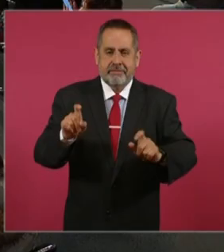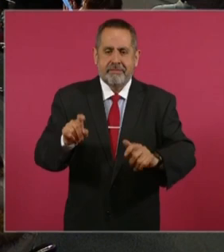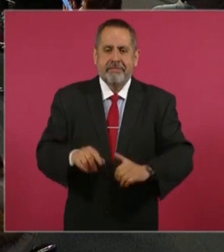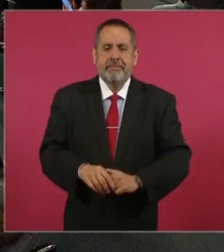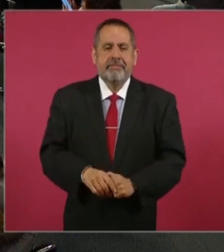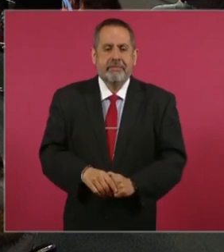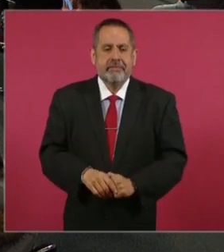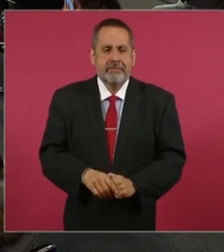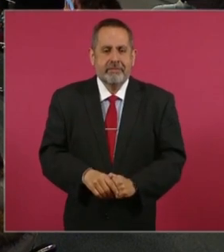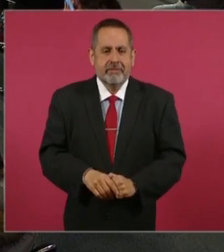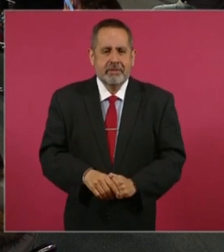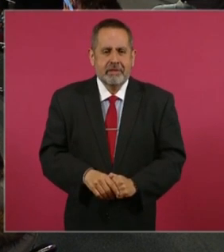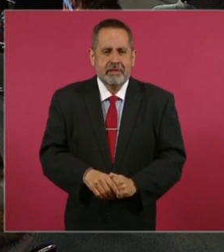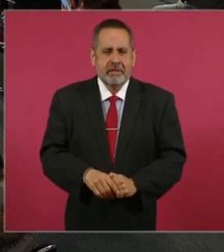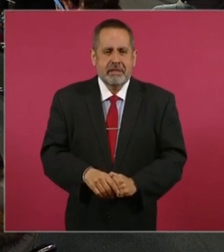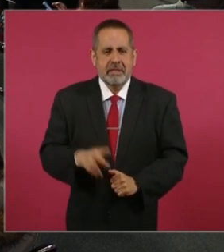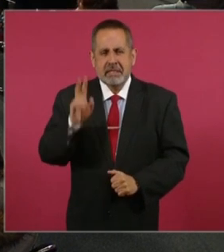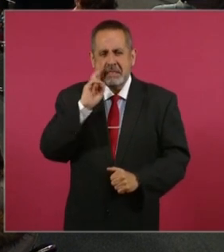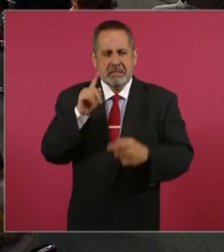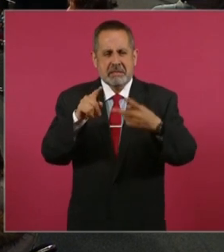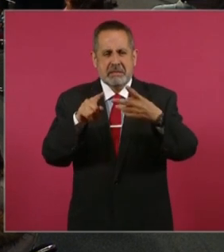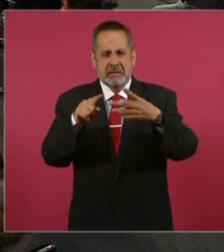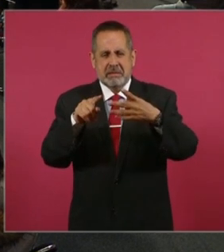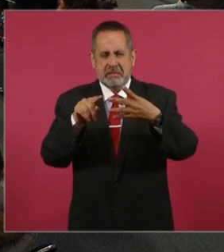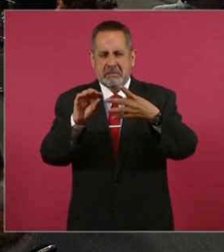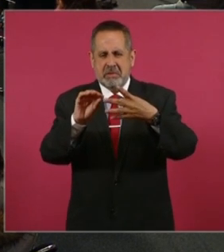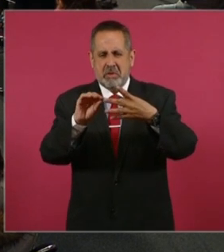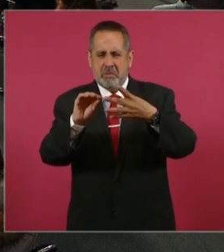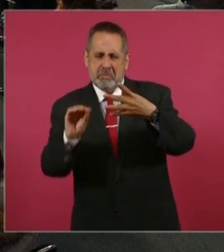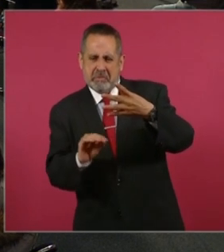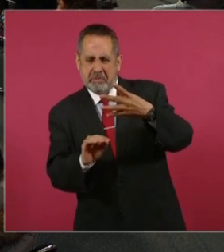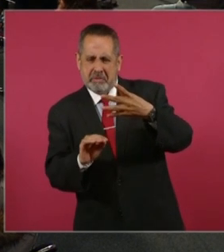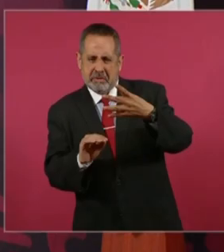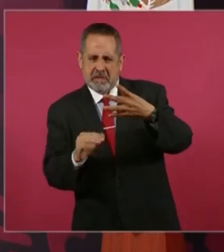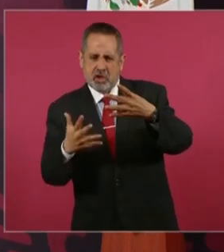vamos a suponer que nos quiten cinco puntos